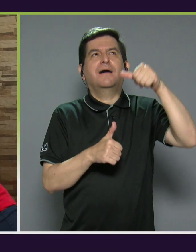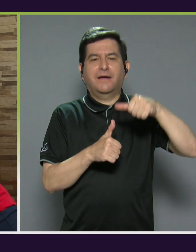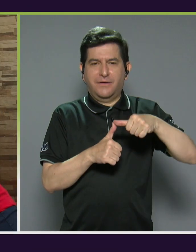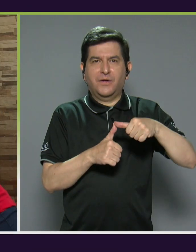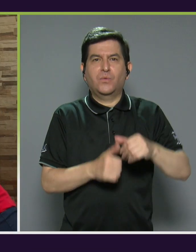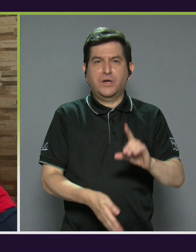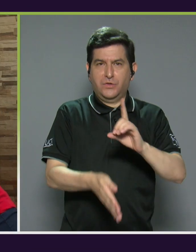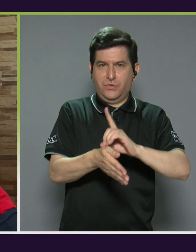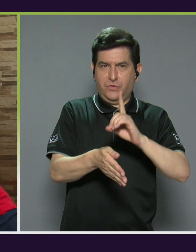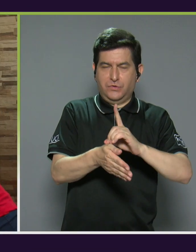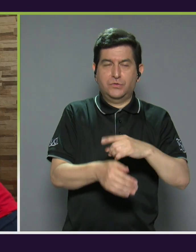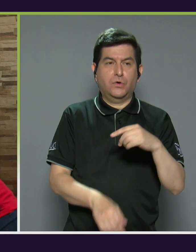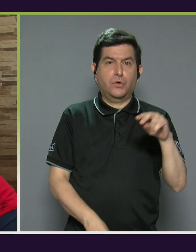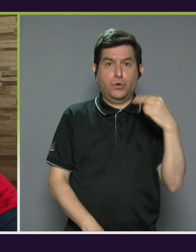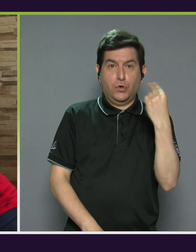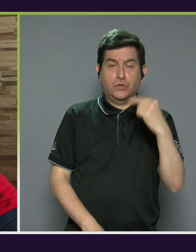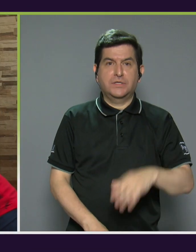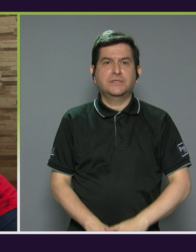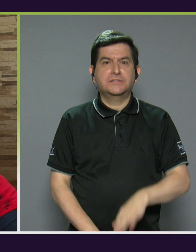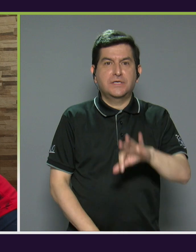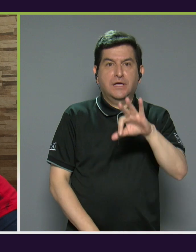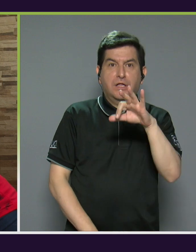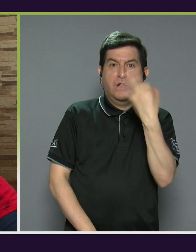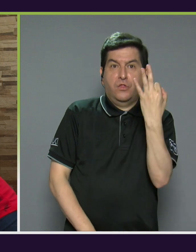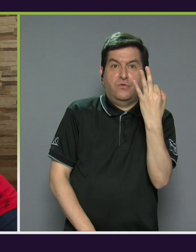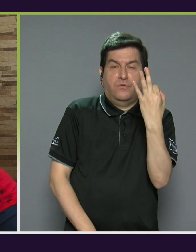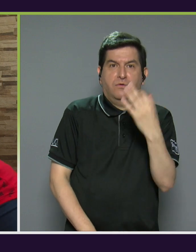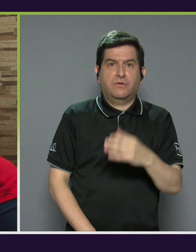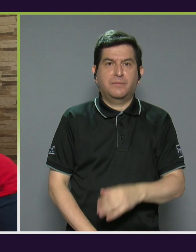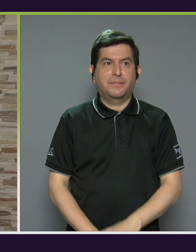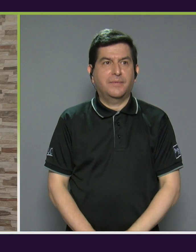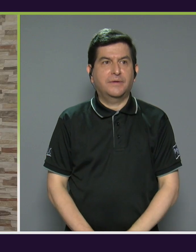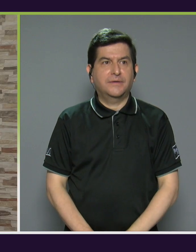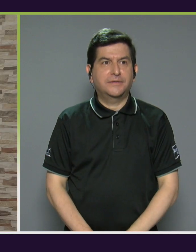Recuerdo cuando el médico me dio la noticia de la manera más,